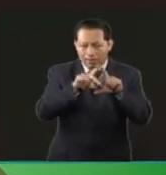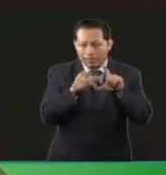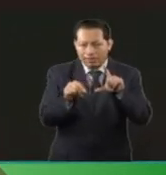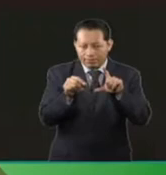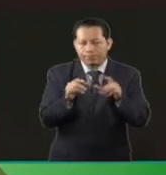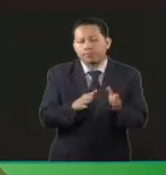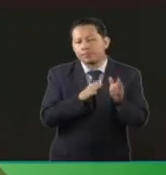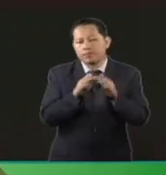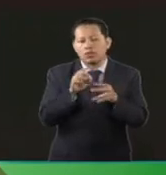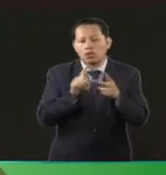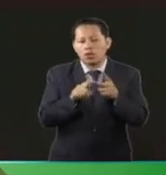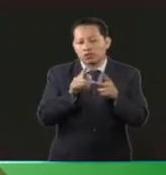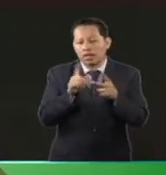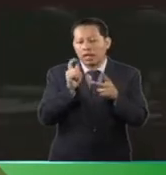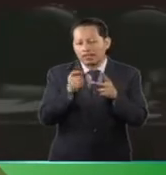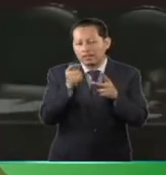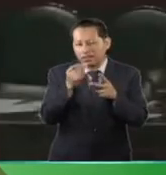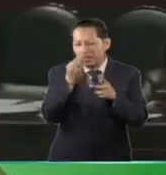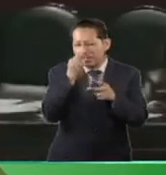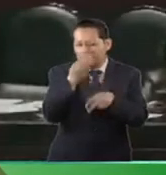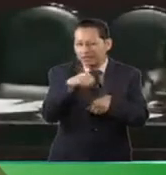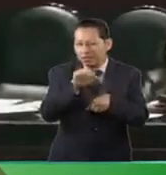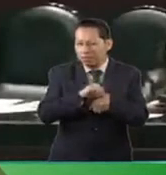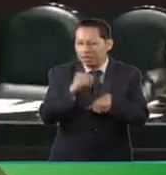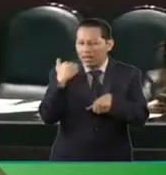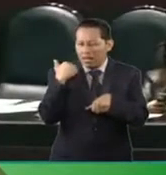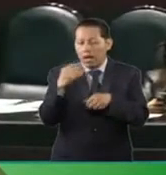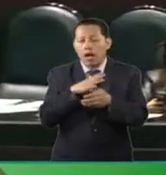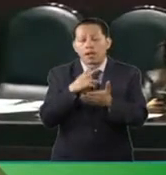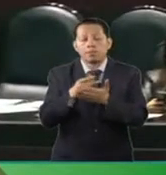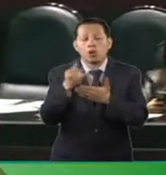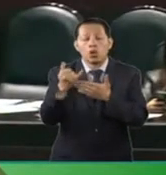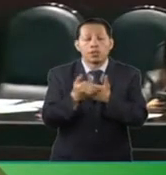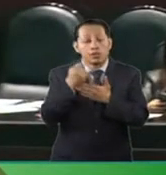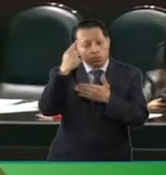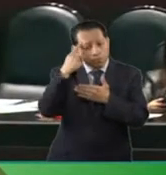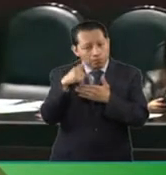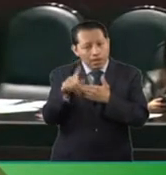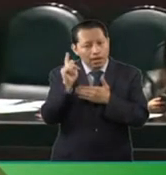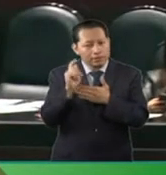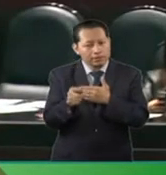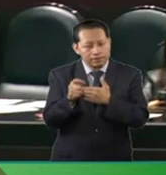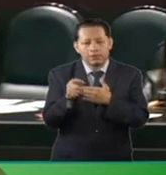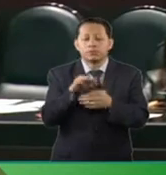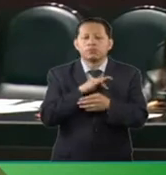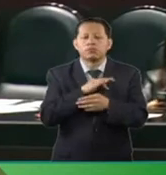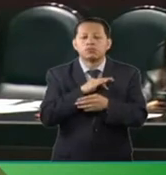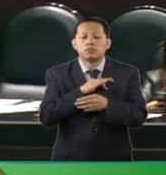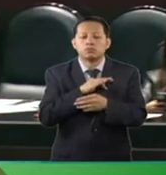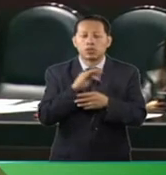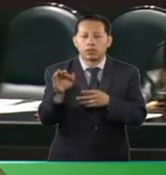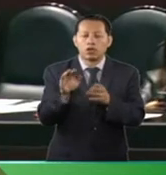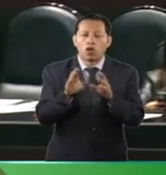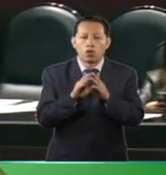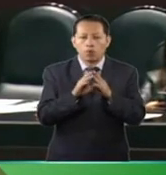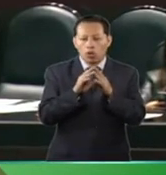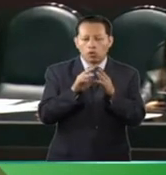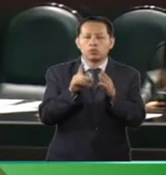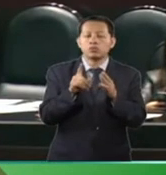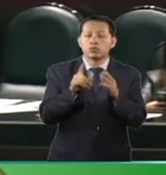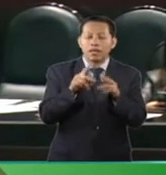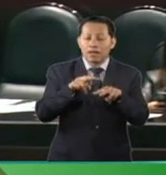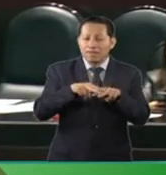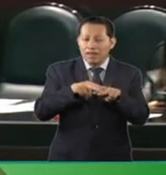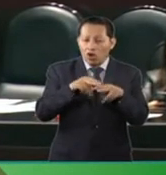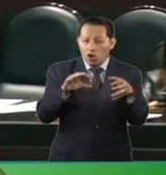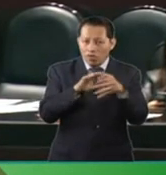dos hace apenas una semana reactivamos el proyecto de convivencia convivencia ferroviaria